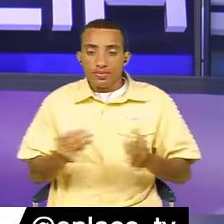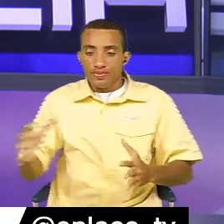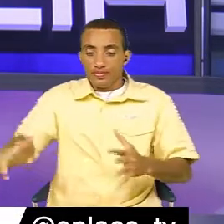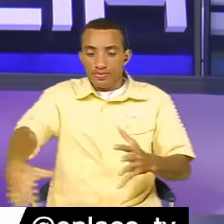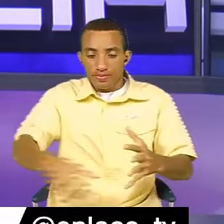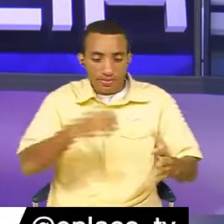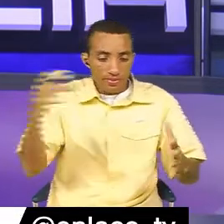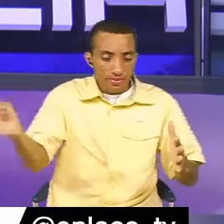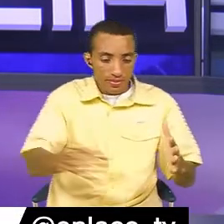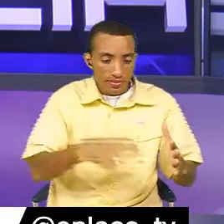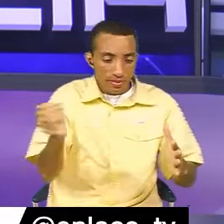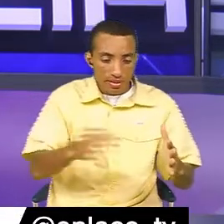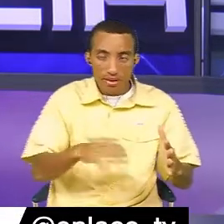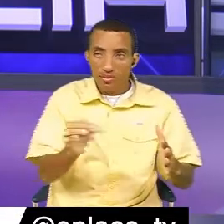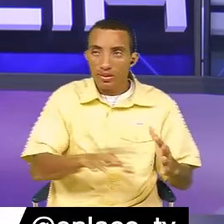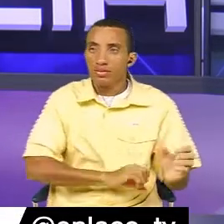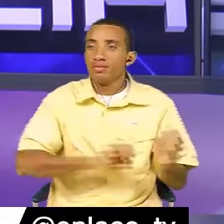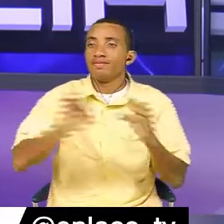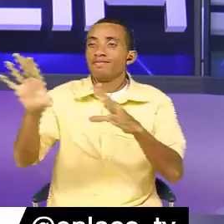basuras.